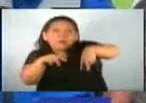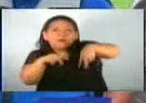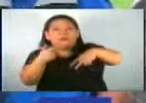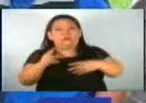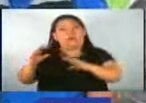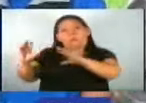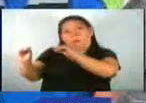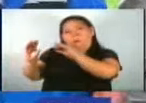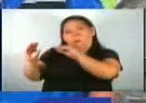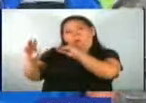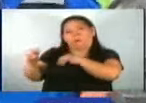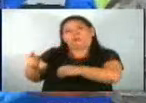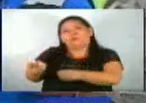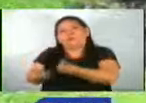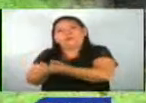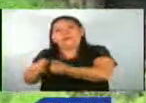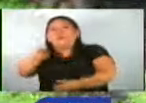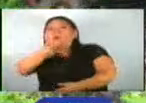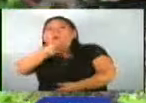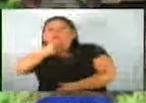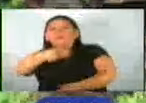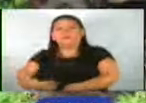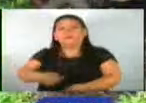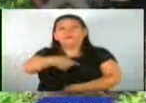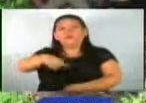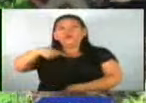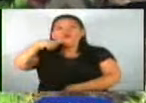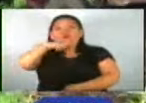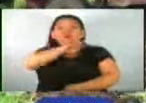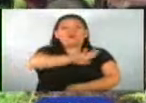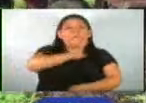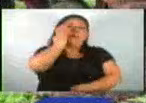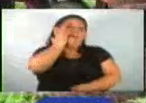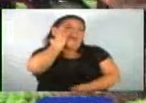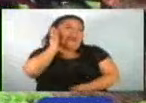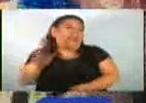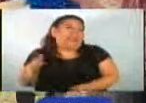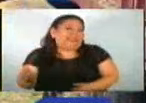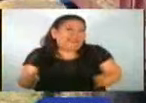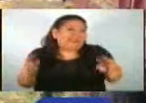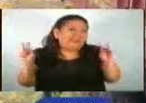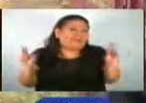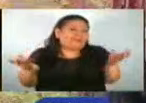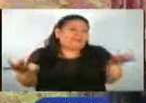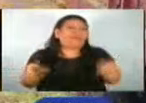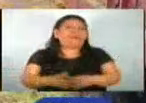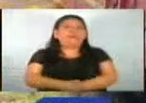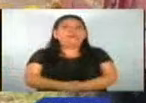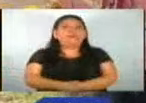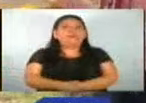conversamos con miembros de Cruz Roja Salvadoreña y también con la madre del joven. Escuchemos qué nos dijeron mientras se rescataba.